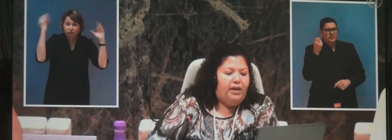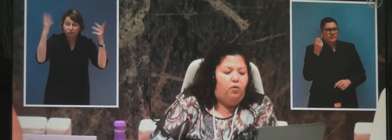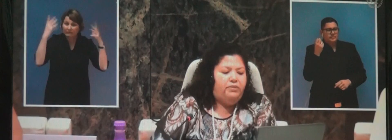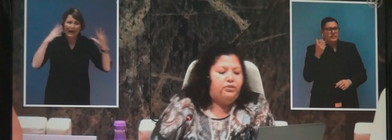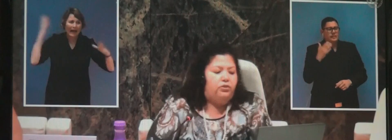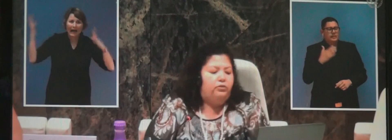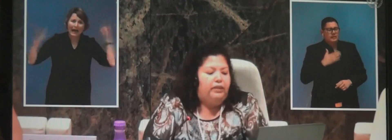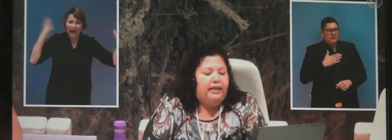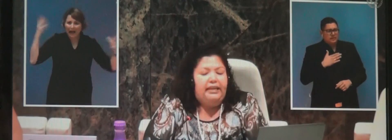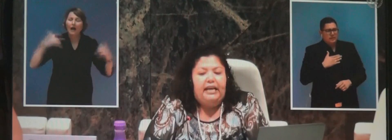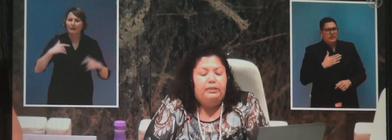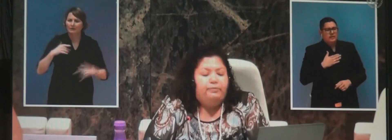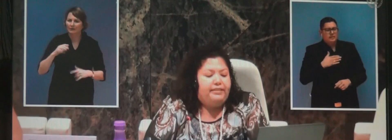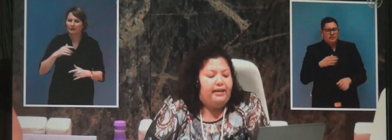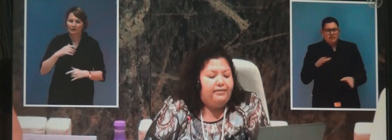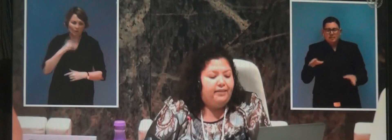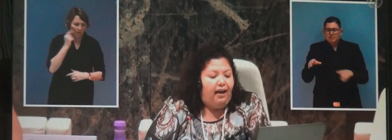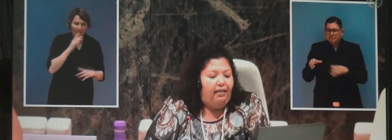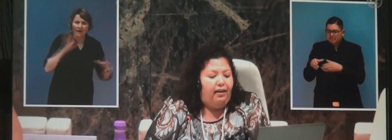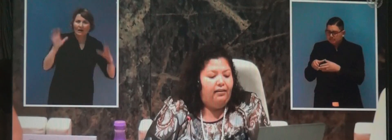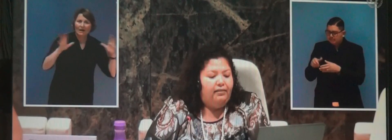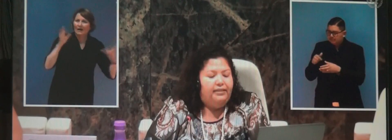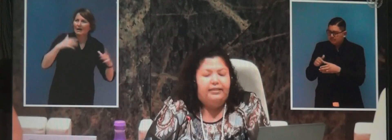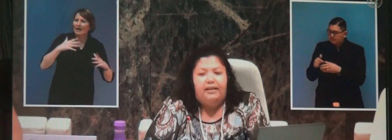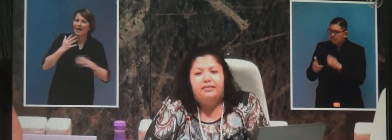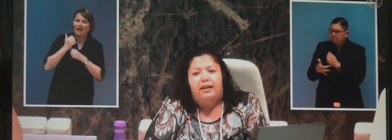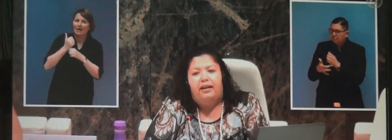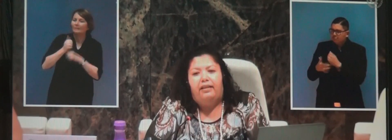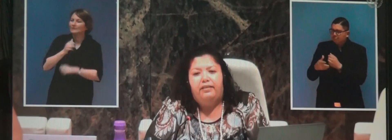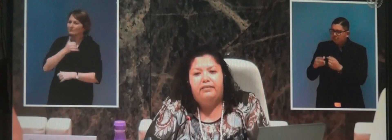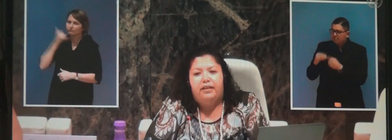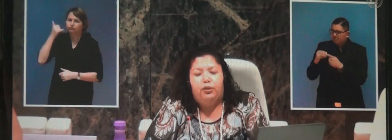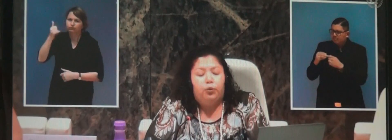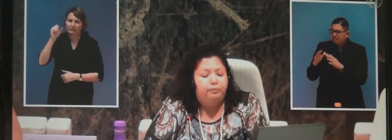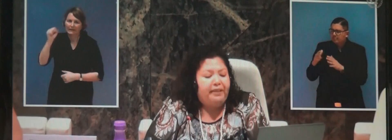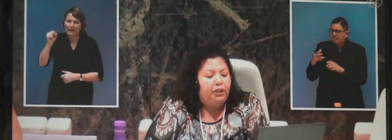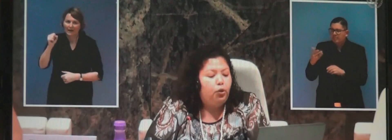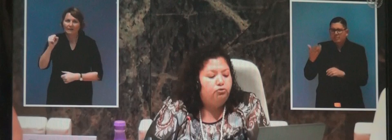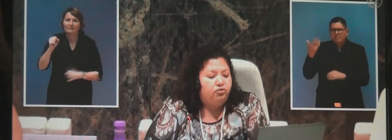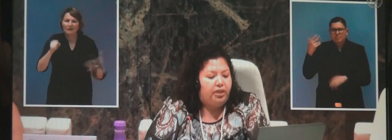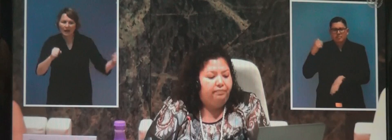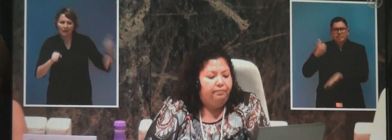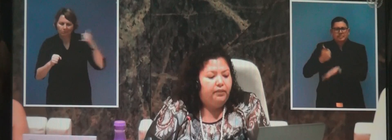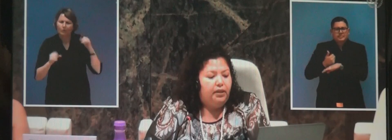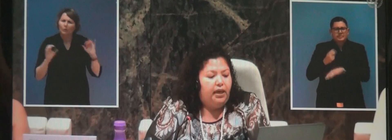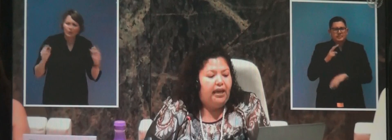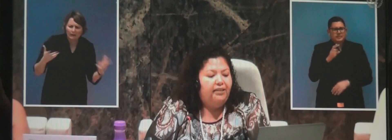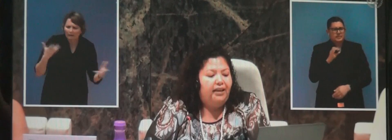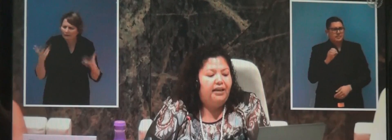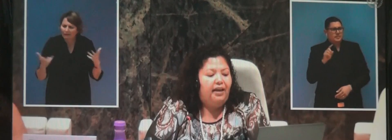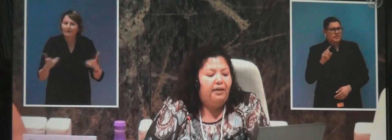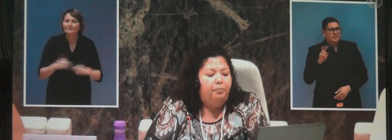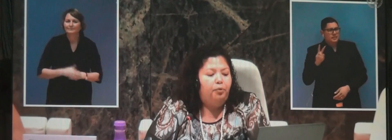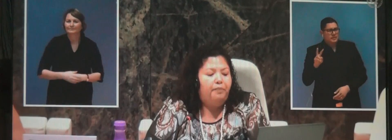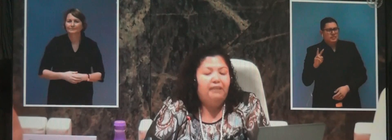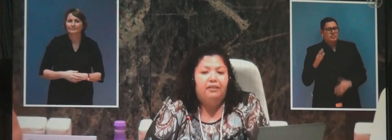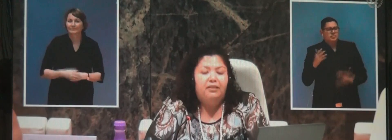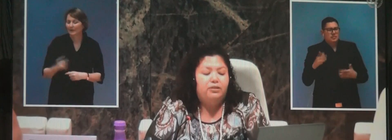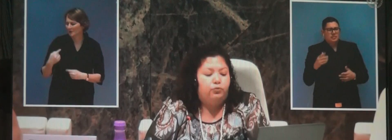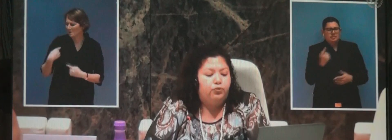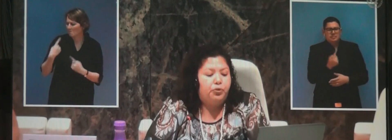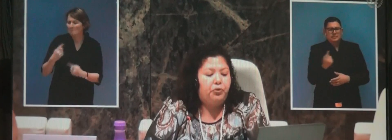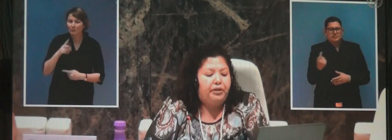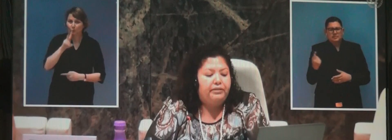existe una comisión técnica especializada que está instalada desde el 2012 e integrada por